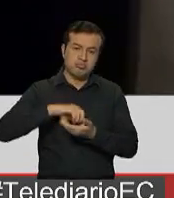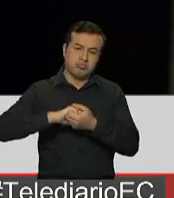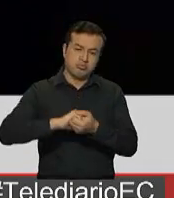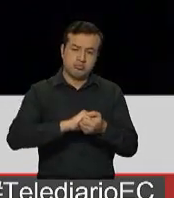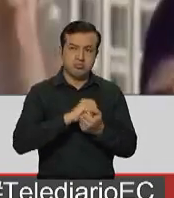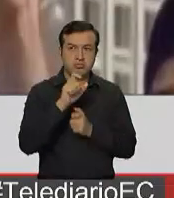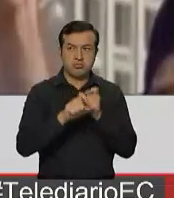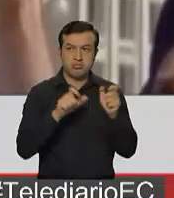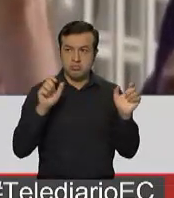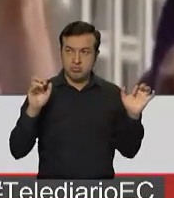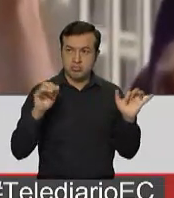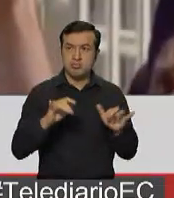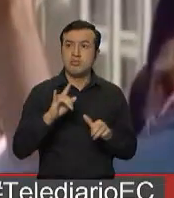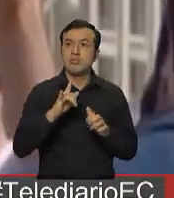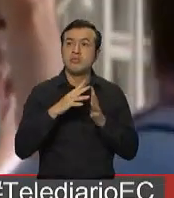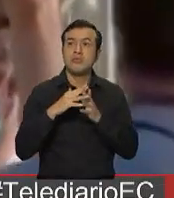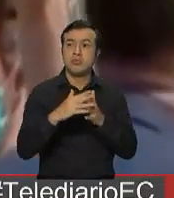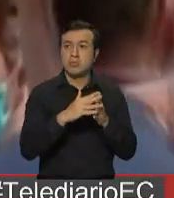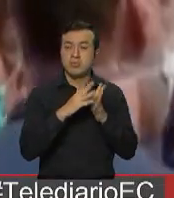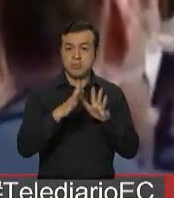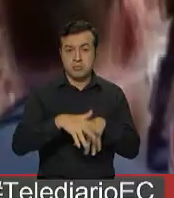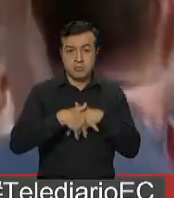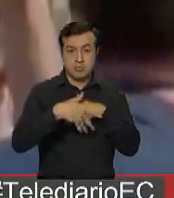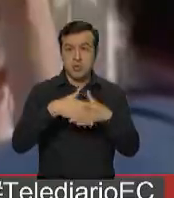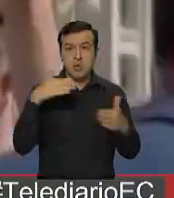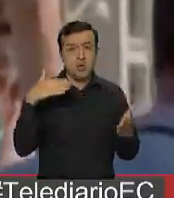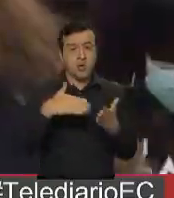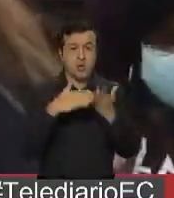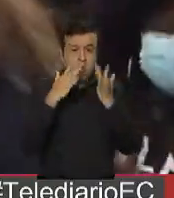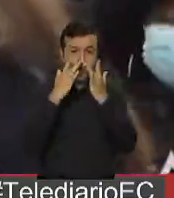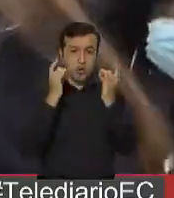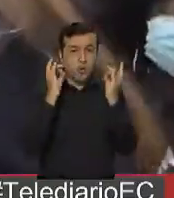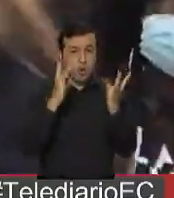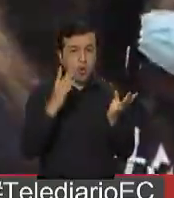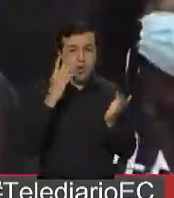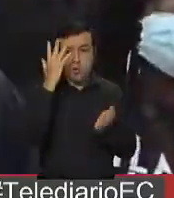los manifestantes estadounidenses que marcharon contra el racismo.